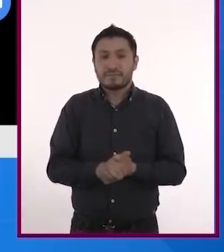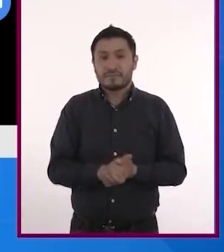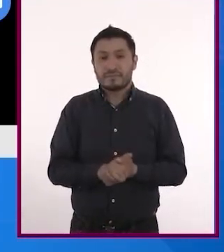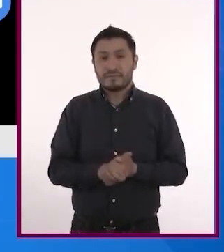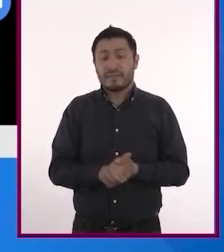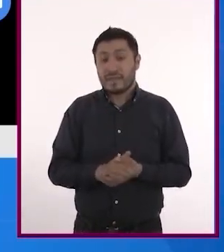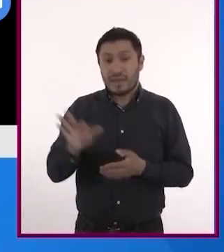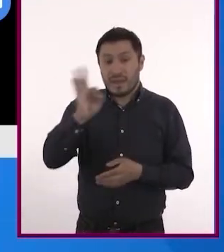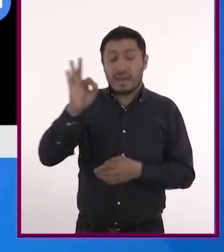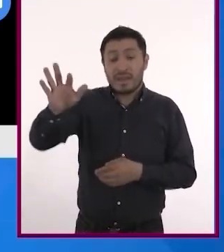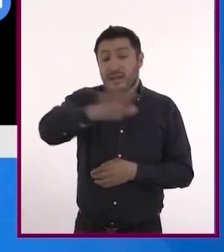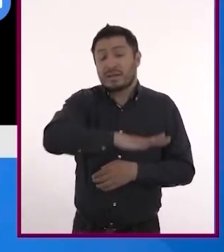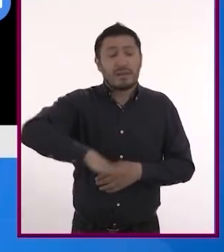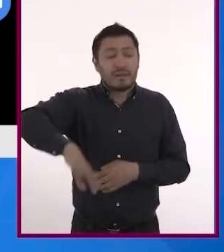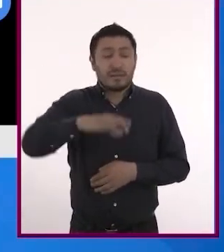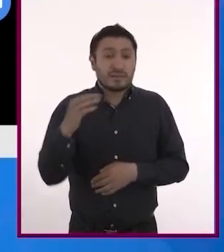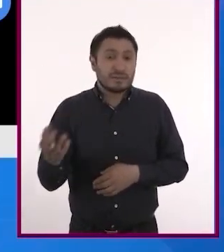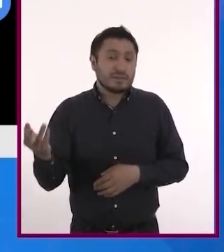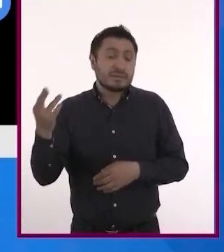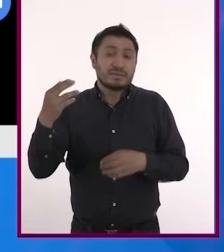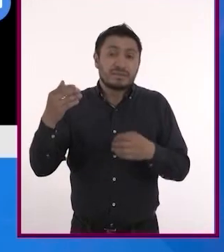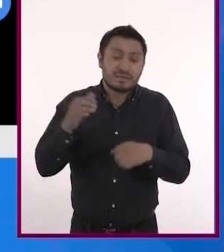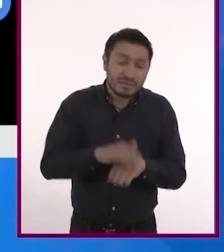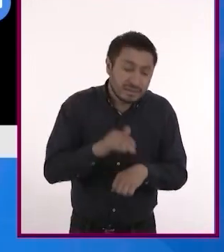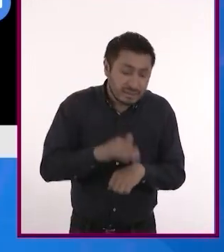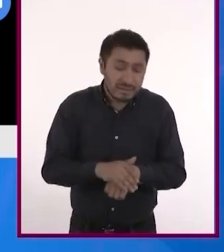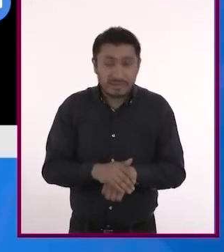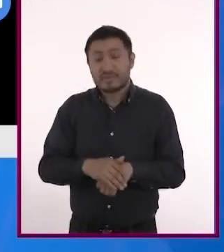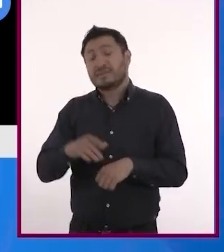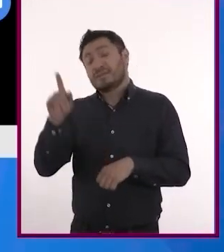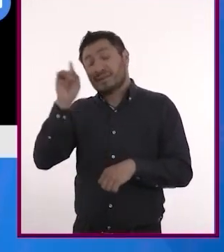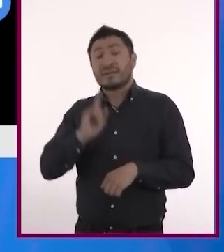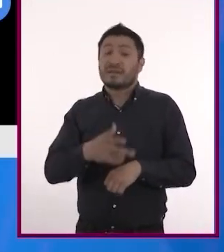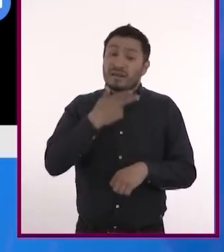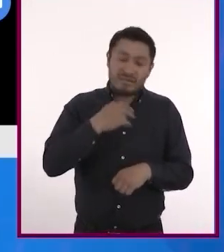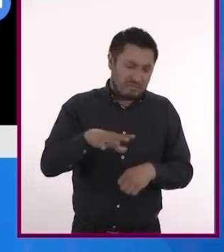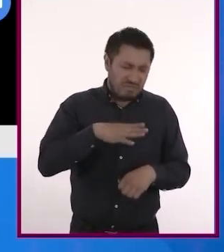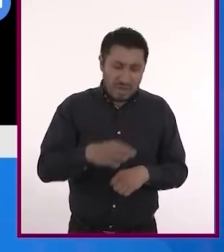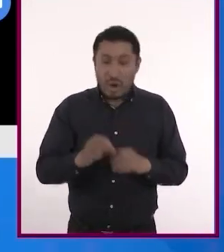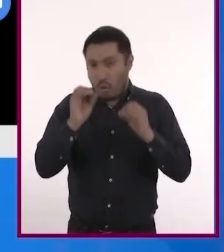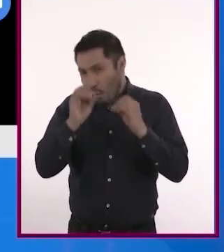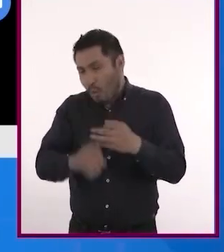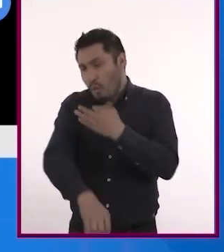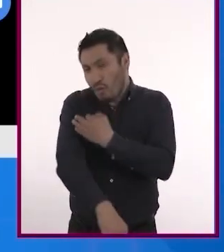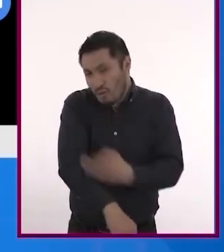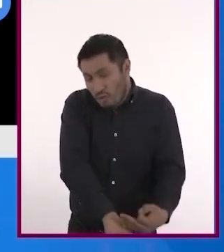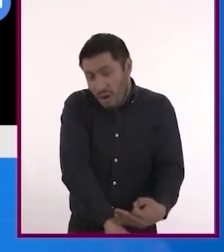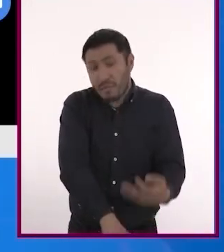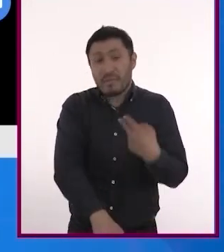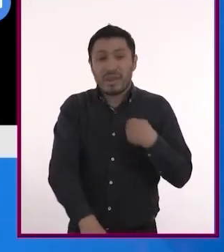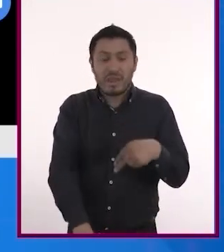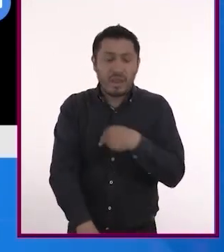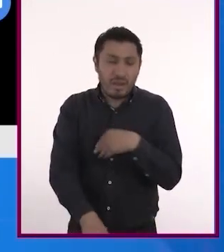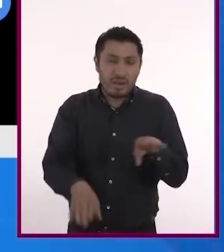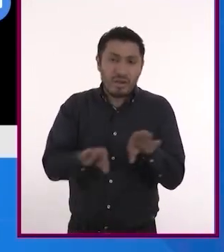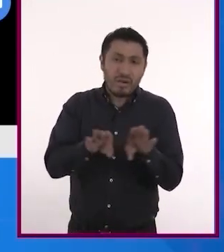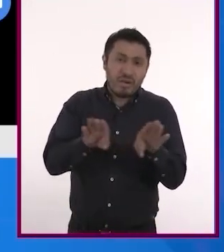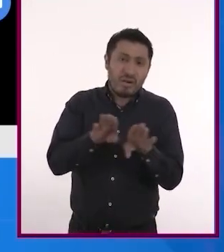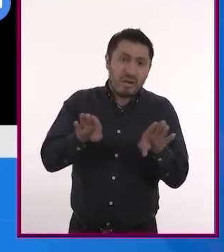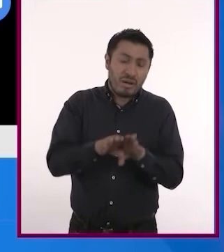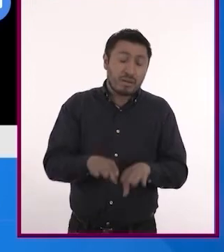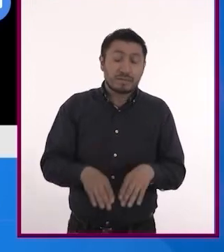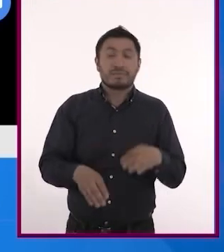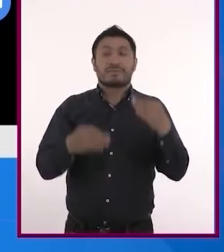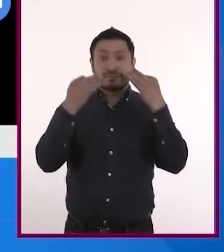nuestro entorno cercano tenemos amigas, amigos o algún familiar que nosotros nos estemos